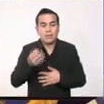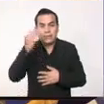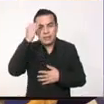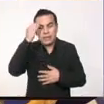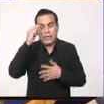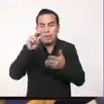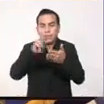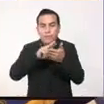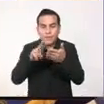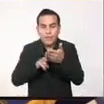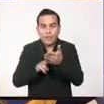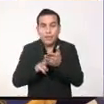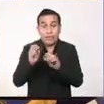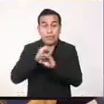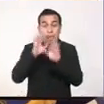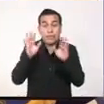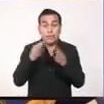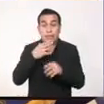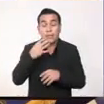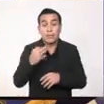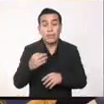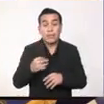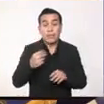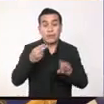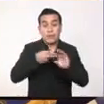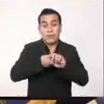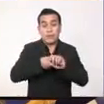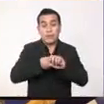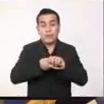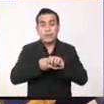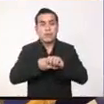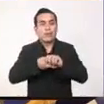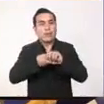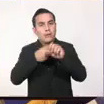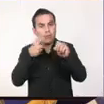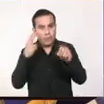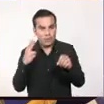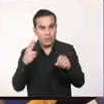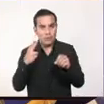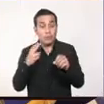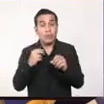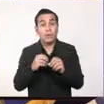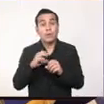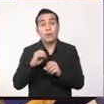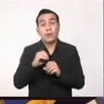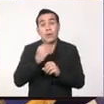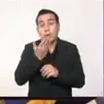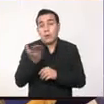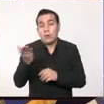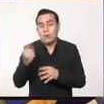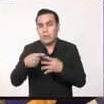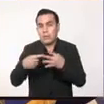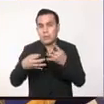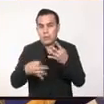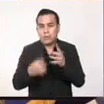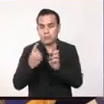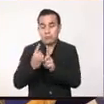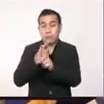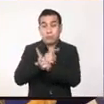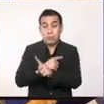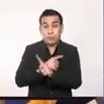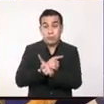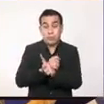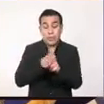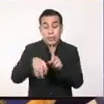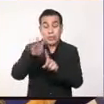sepa leer, dice, cuando por renuncia, perdón que lo lea de nuevo, pero dice, cuando por renuncia y otro motivo legal deba sustituirse